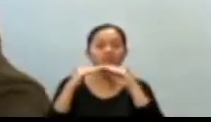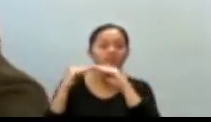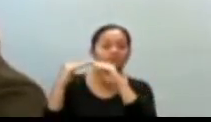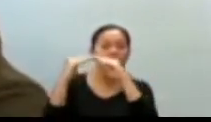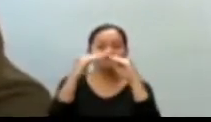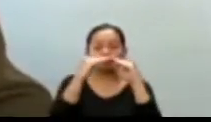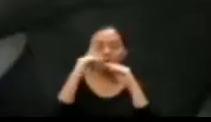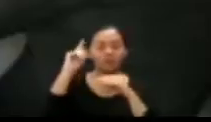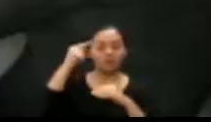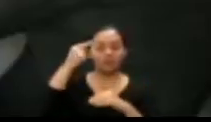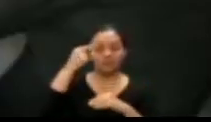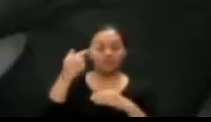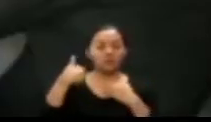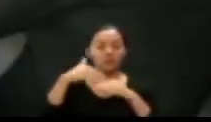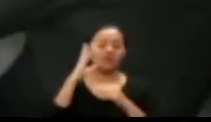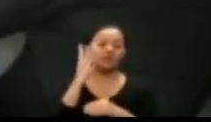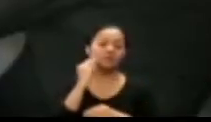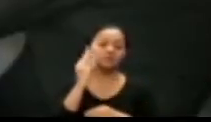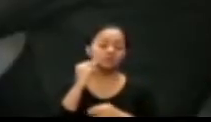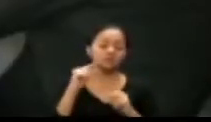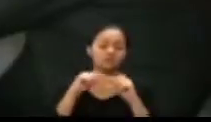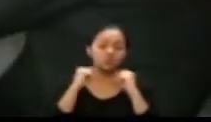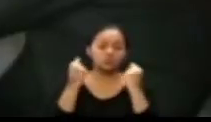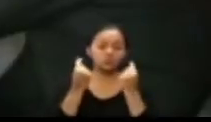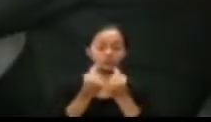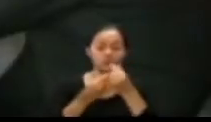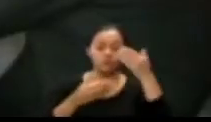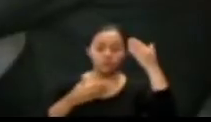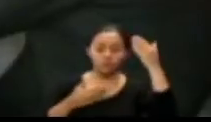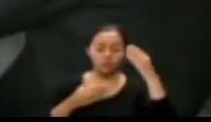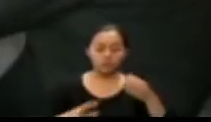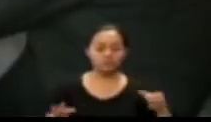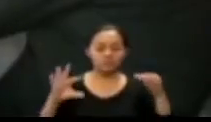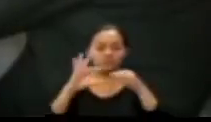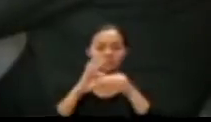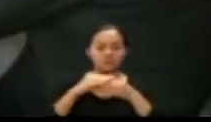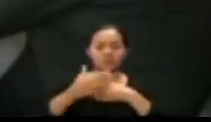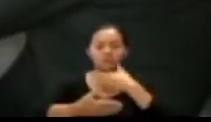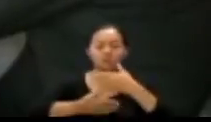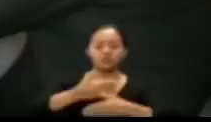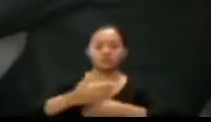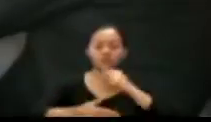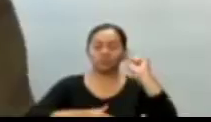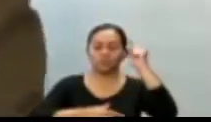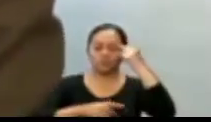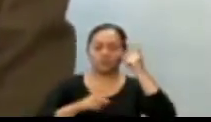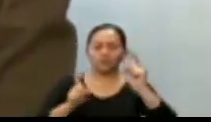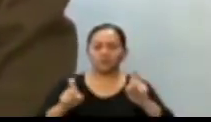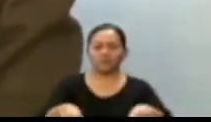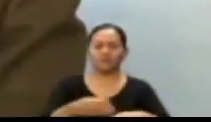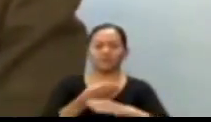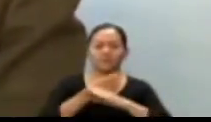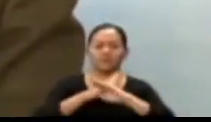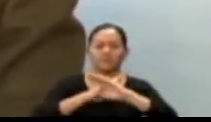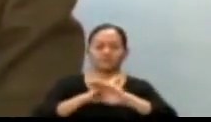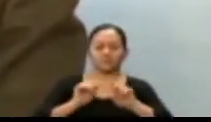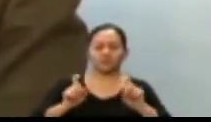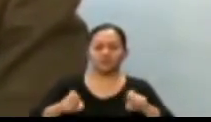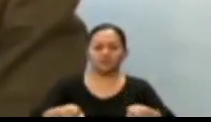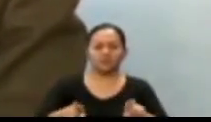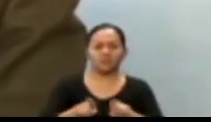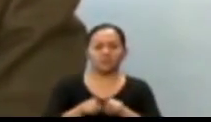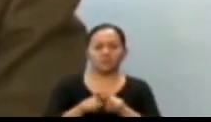desde la experiencia de estos partidos que están vinculados a estos procesos de gobierno, o sea, se debe defender, o sea,